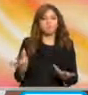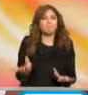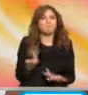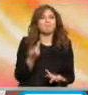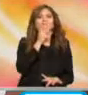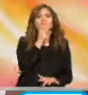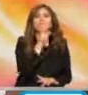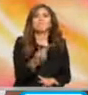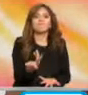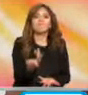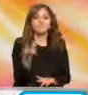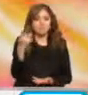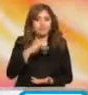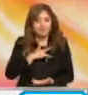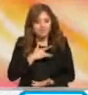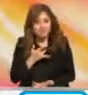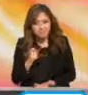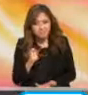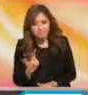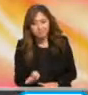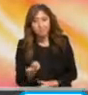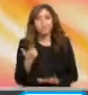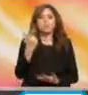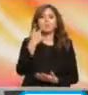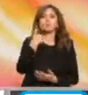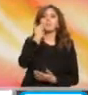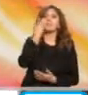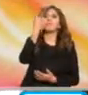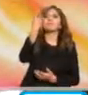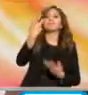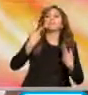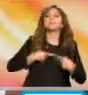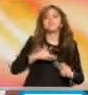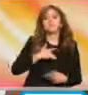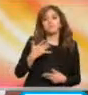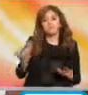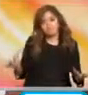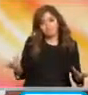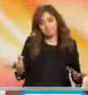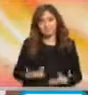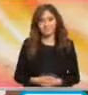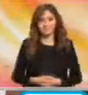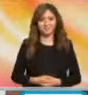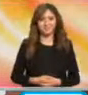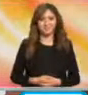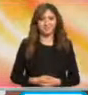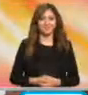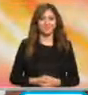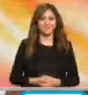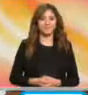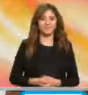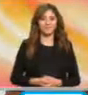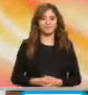cabeza. Más bien es como atusar, como pasar la mano suavemente por el Acicalar, por ¿no el